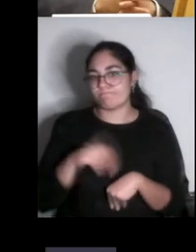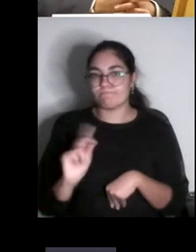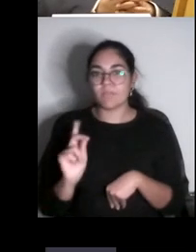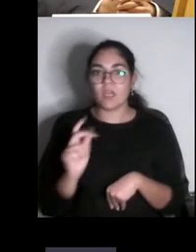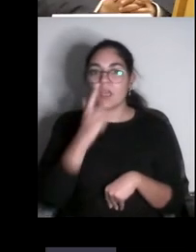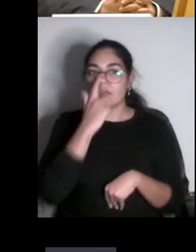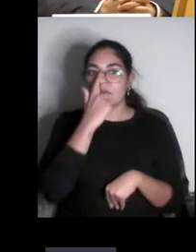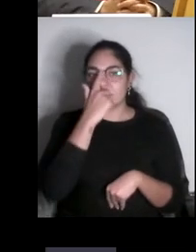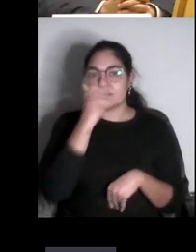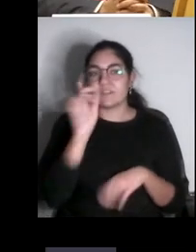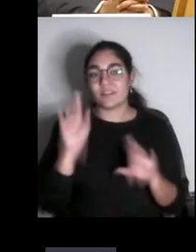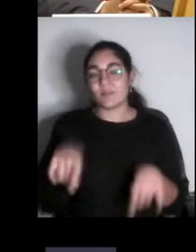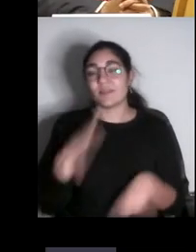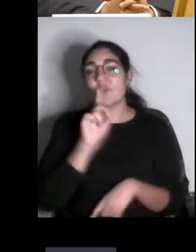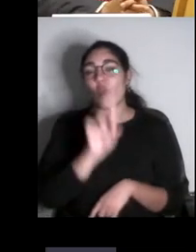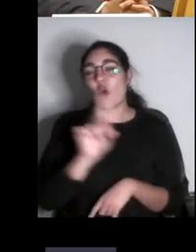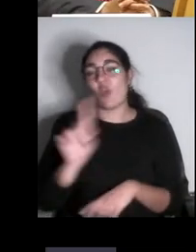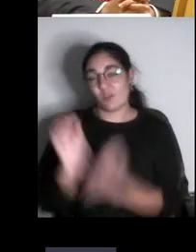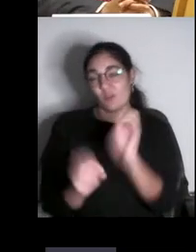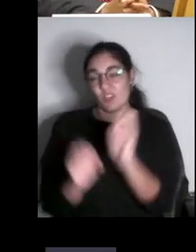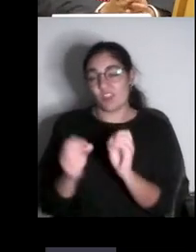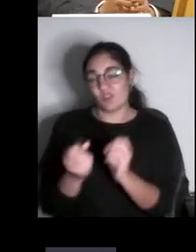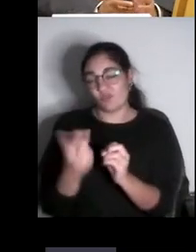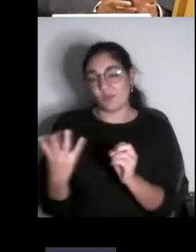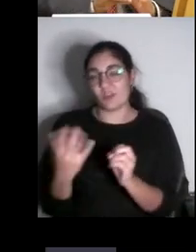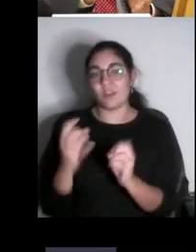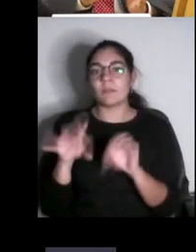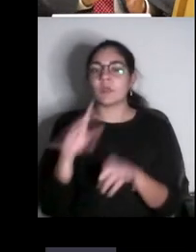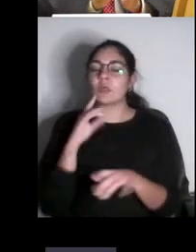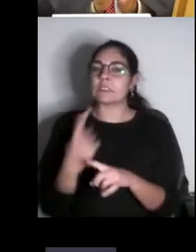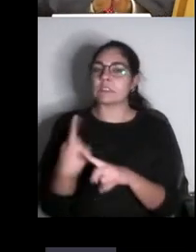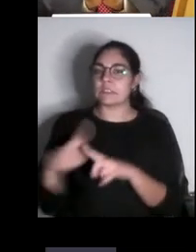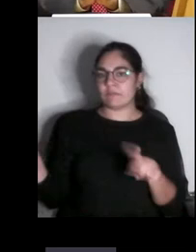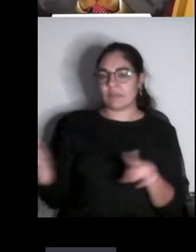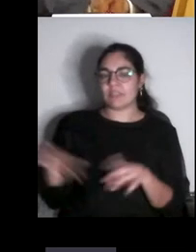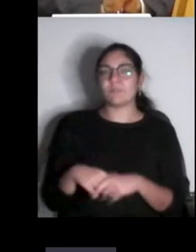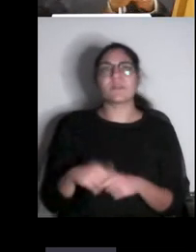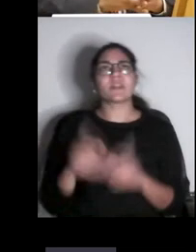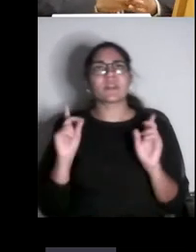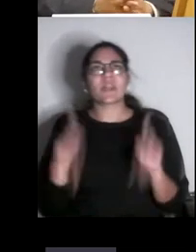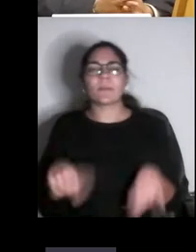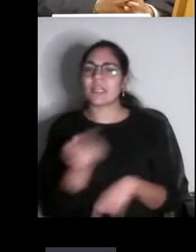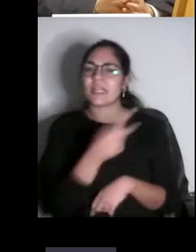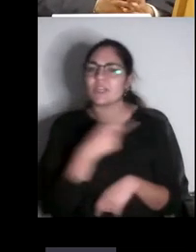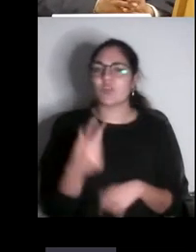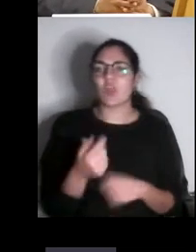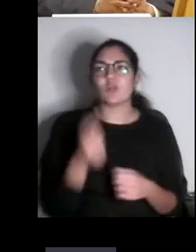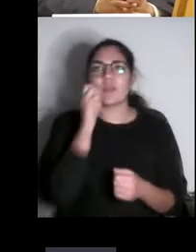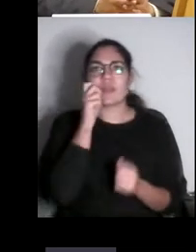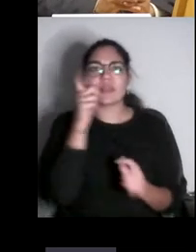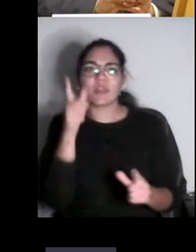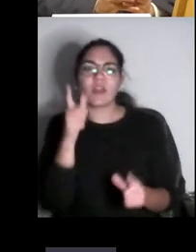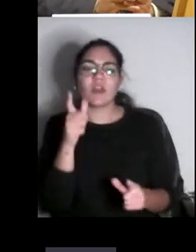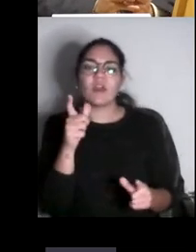está en los estándares similares al año pasado. Sí que se observa que hay una